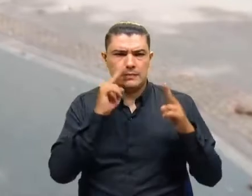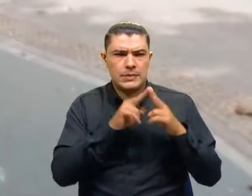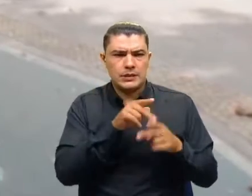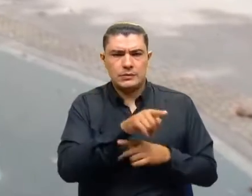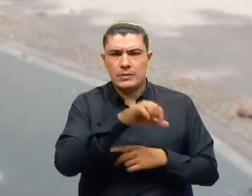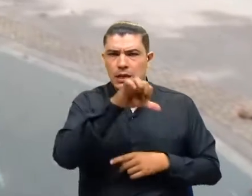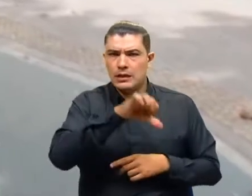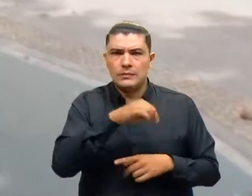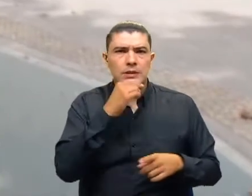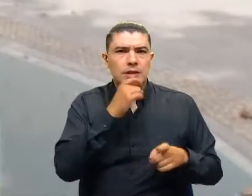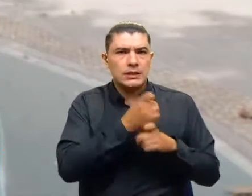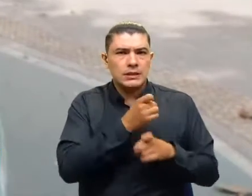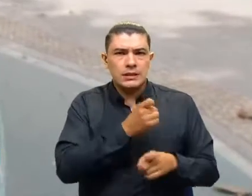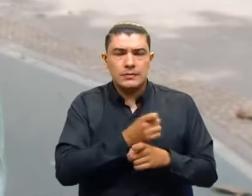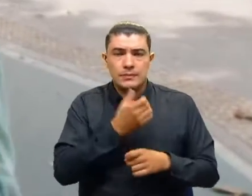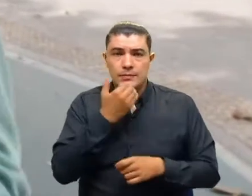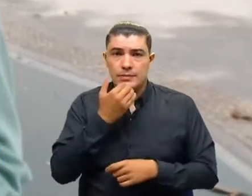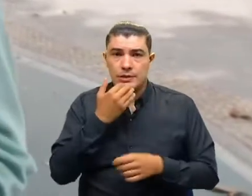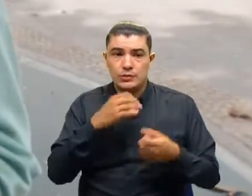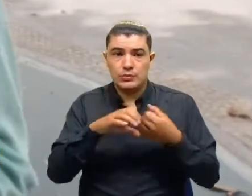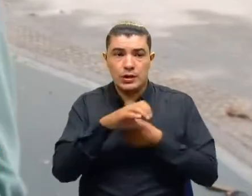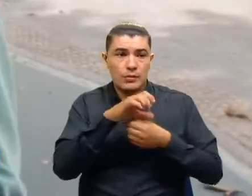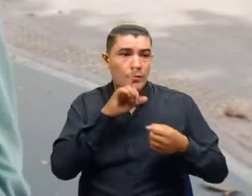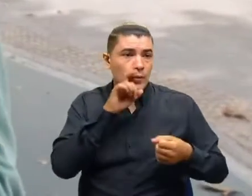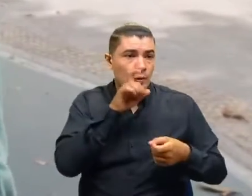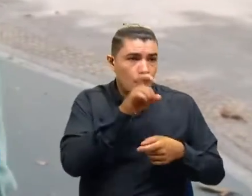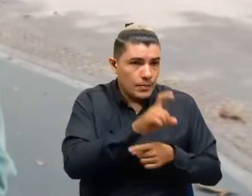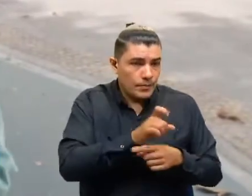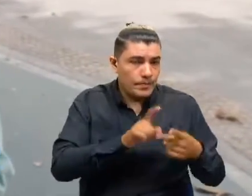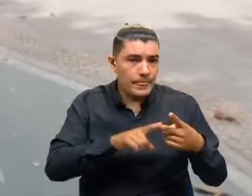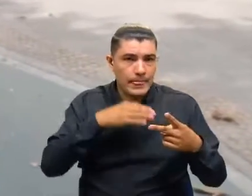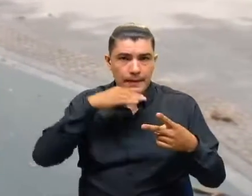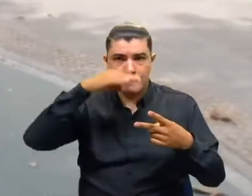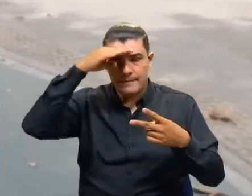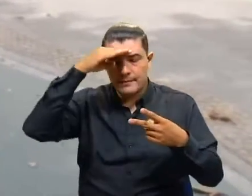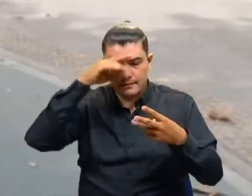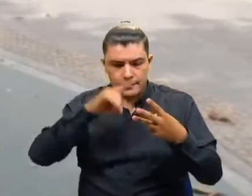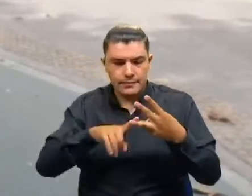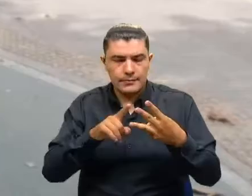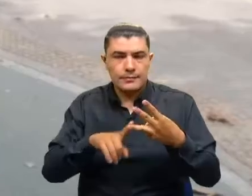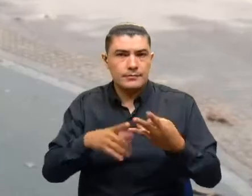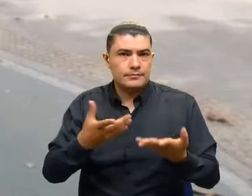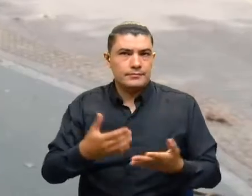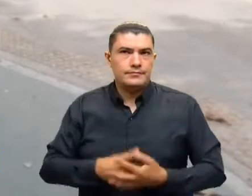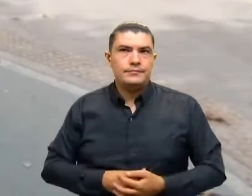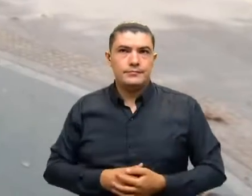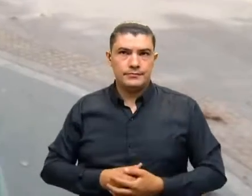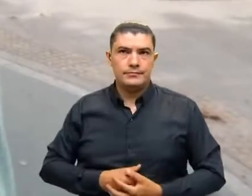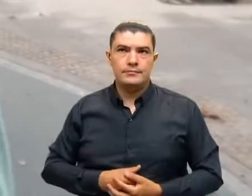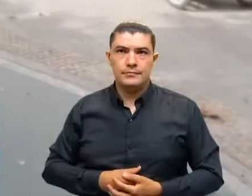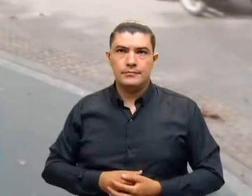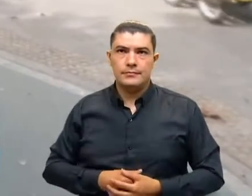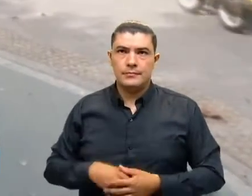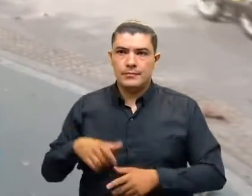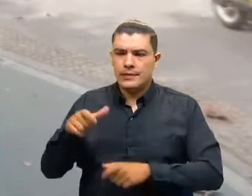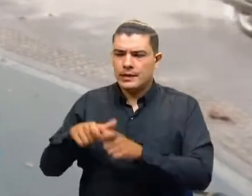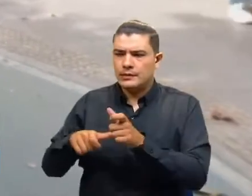distinta a las otras ciudades como son Bucaramanga, Medellín. A veces hay personas que la